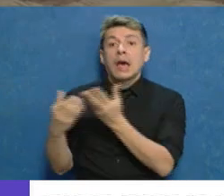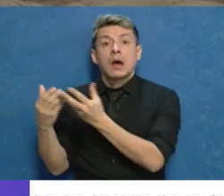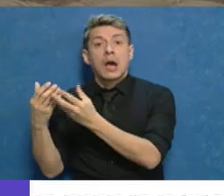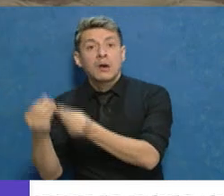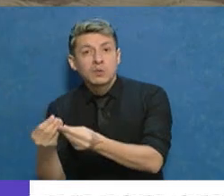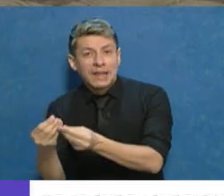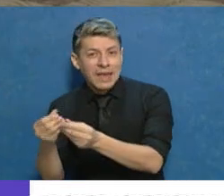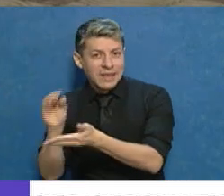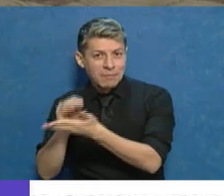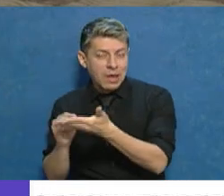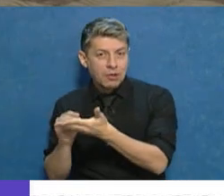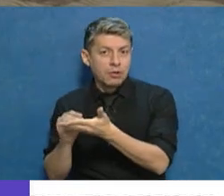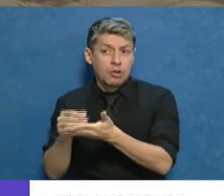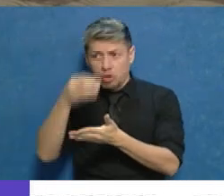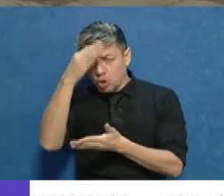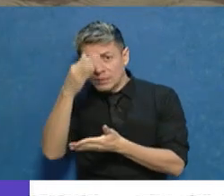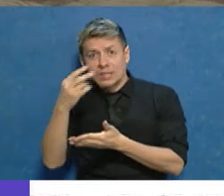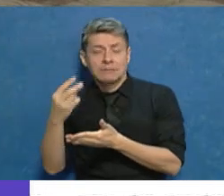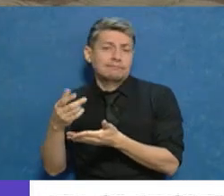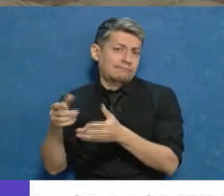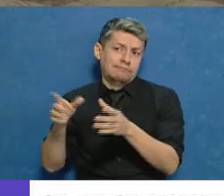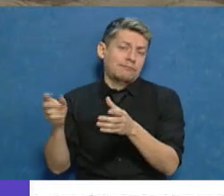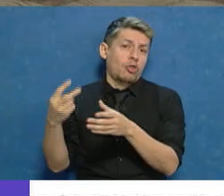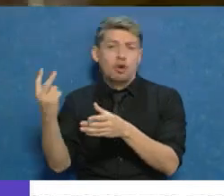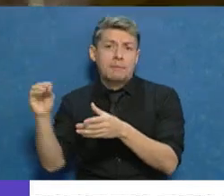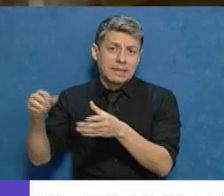hemos hisopado también. Y en Tunuyán,